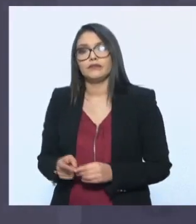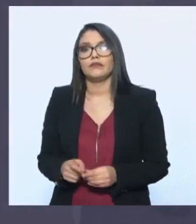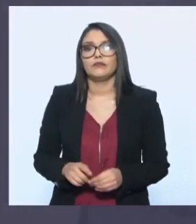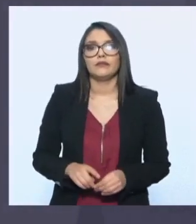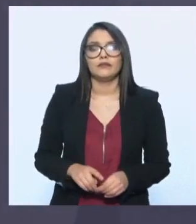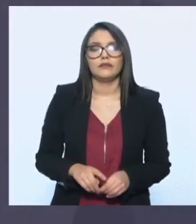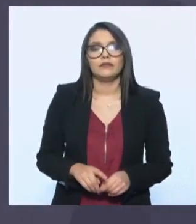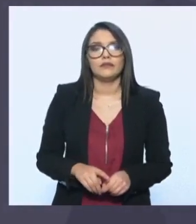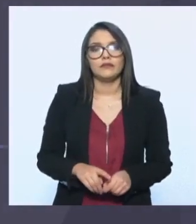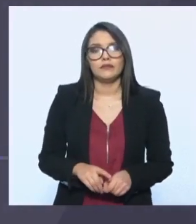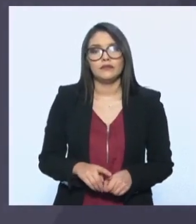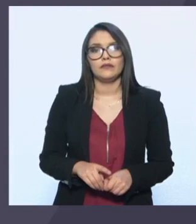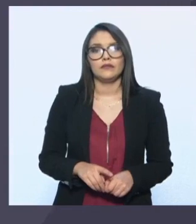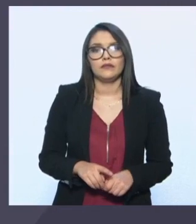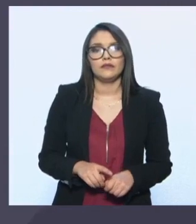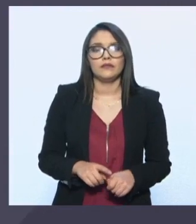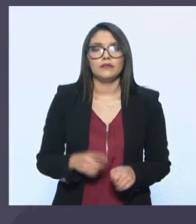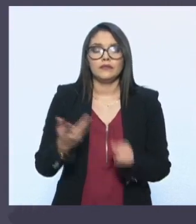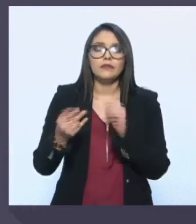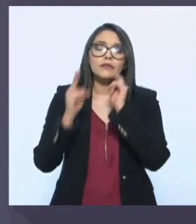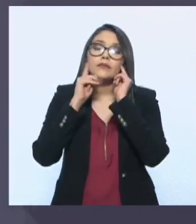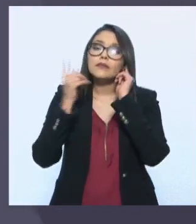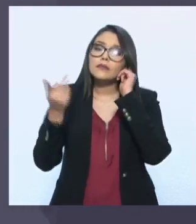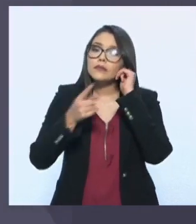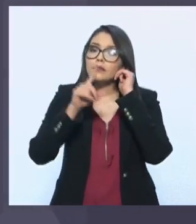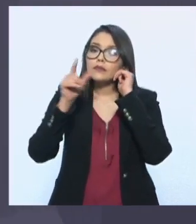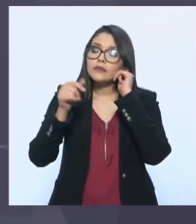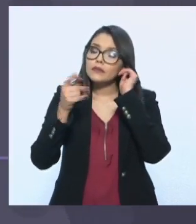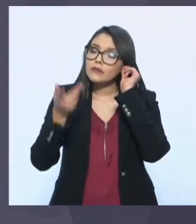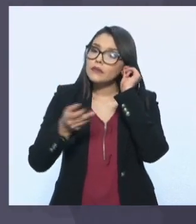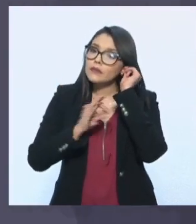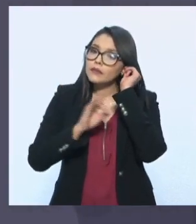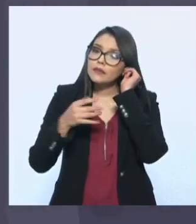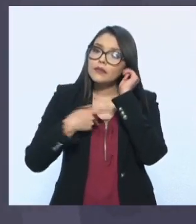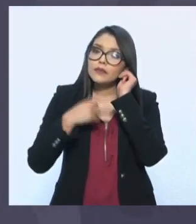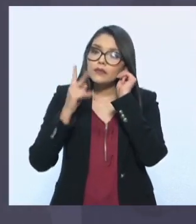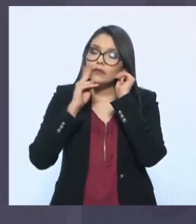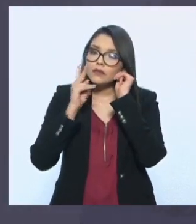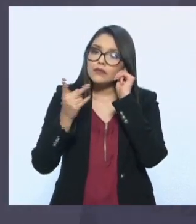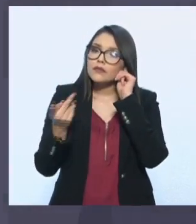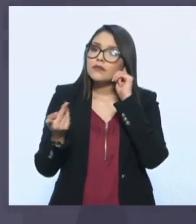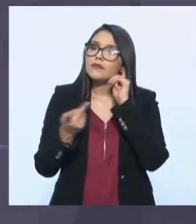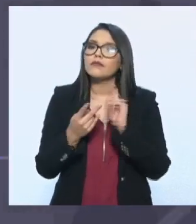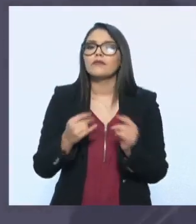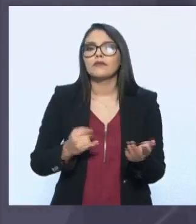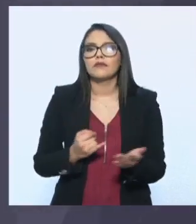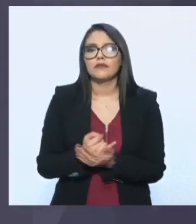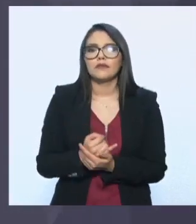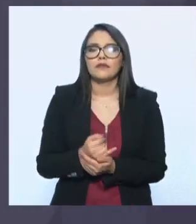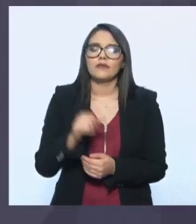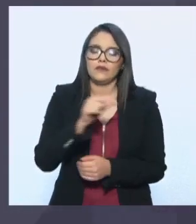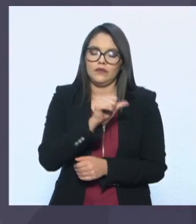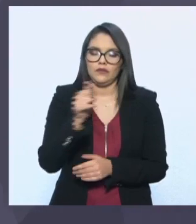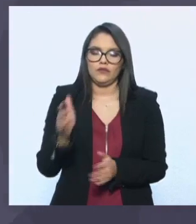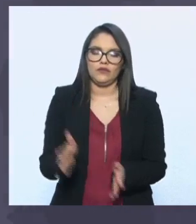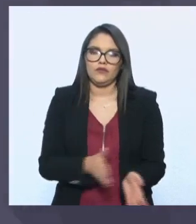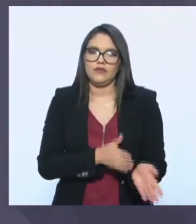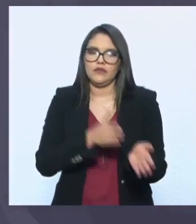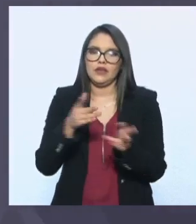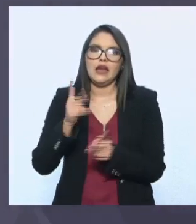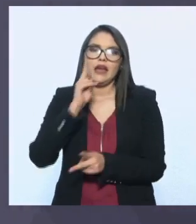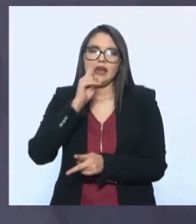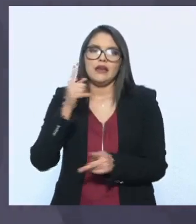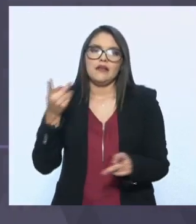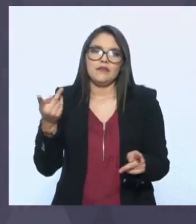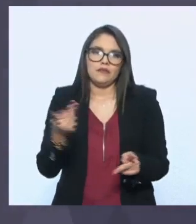litigio, esta querella judicial, y veremos cómo se dictan las sentencias correspondientes. Esperemos. Por otra parte, ¿no? A ver,